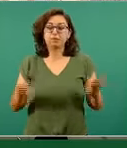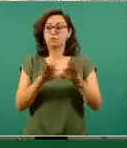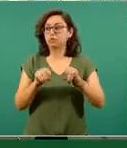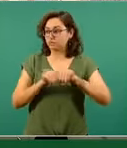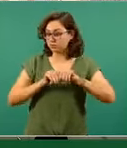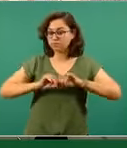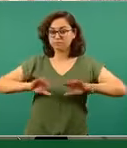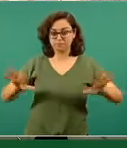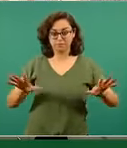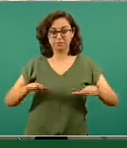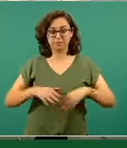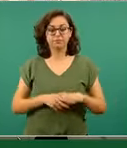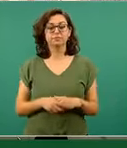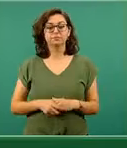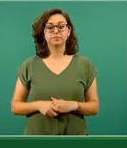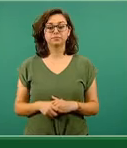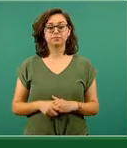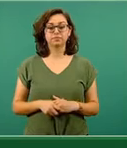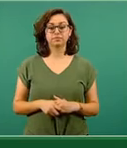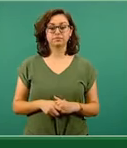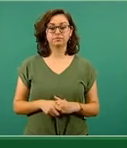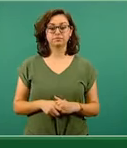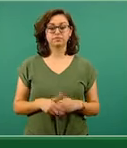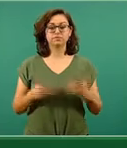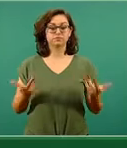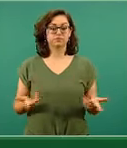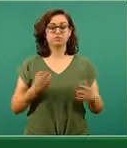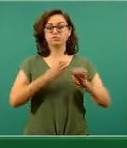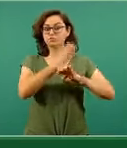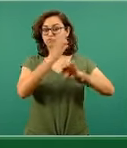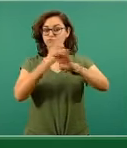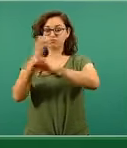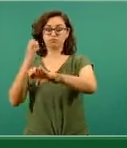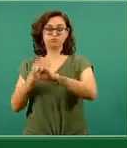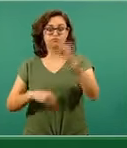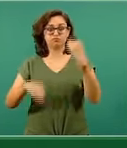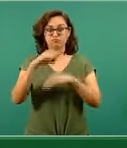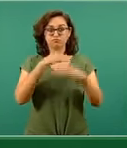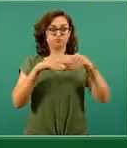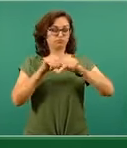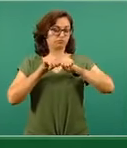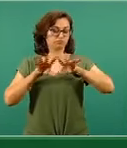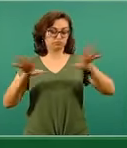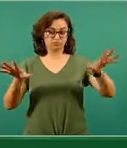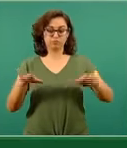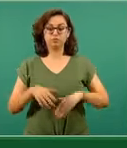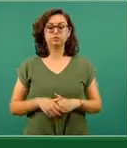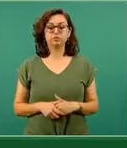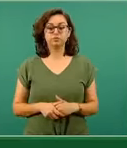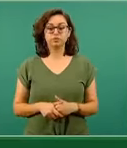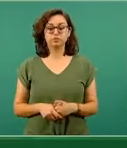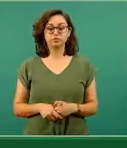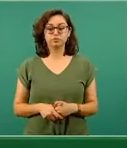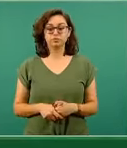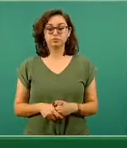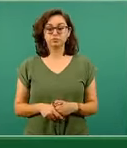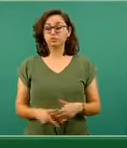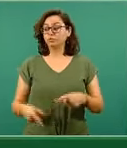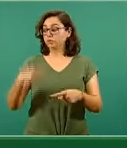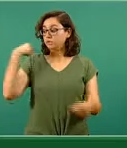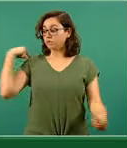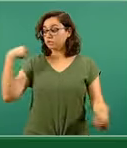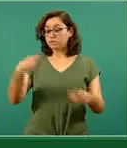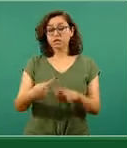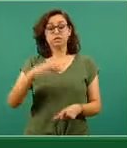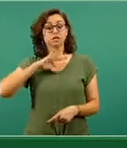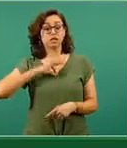el público en general y también otras entidades federativas. A lo largo de la epidemia, uno de los retos